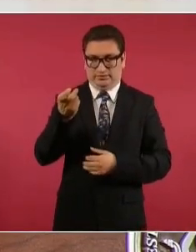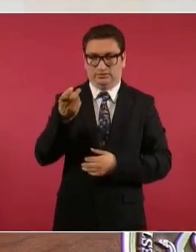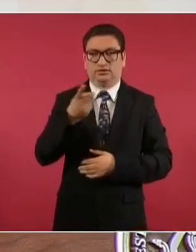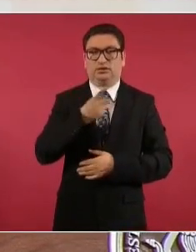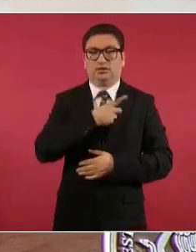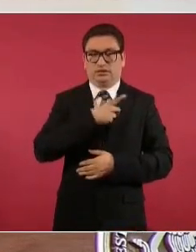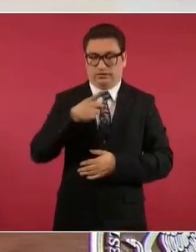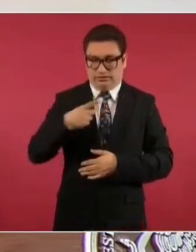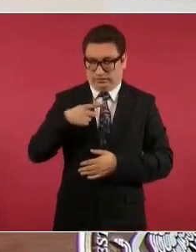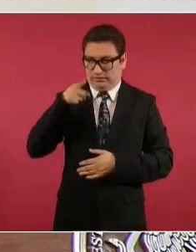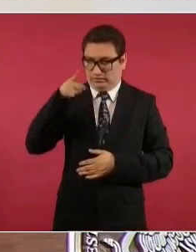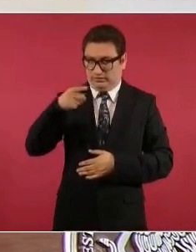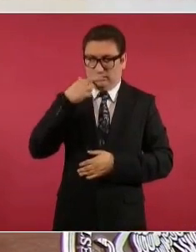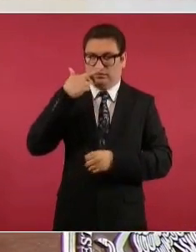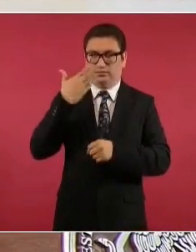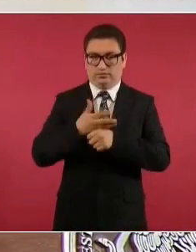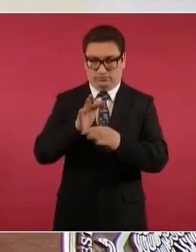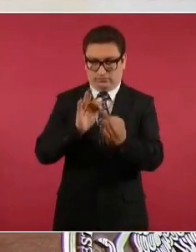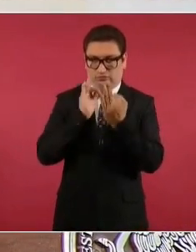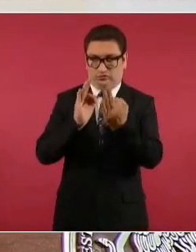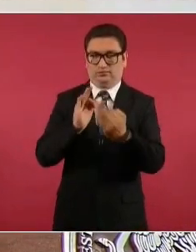debían de asumir su responsabilidad.